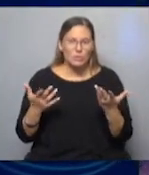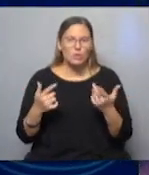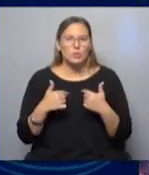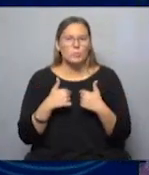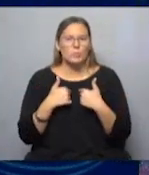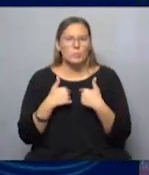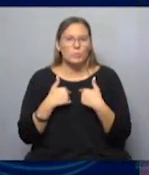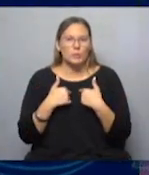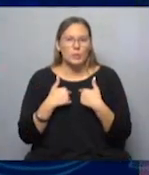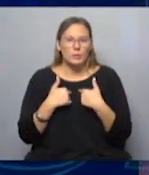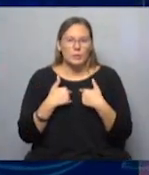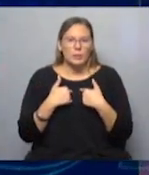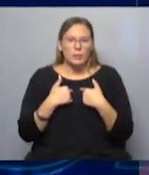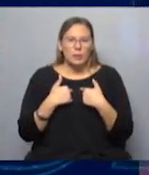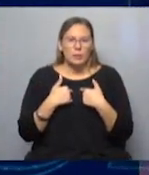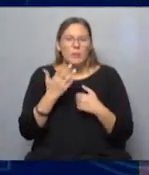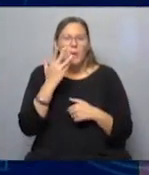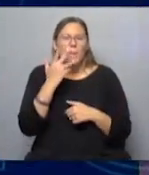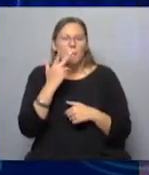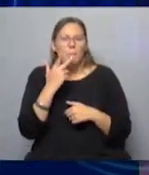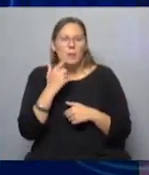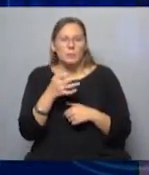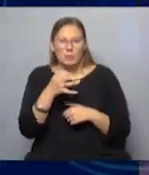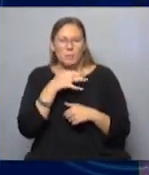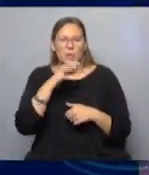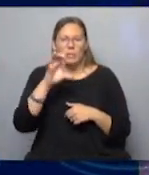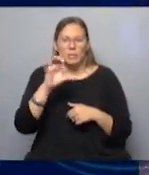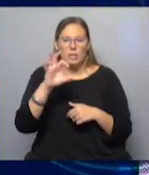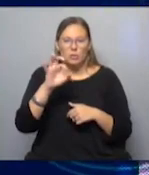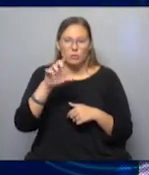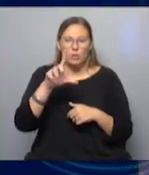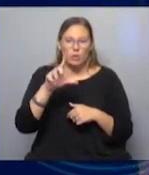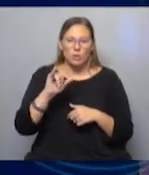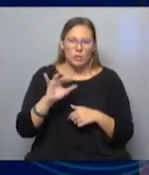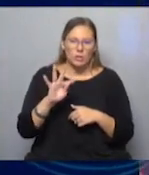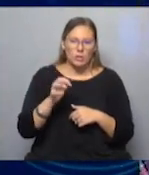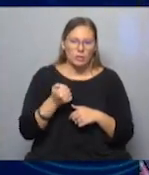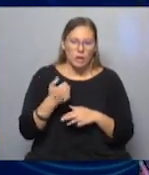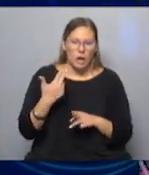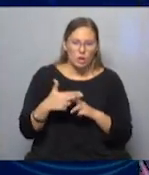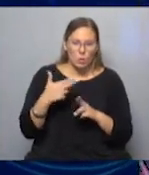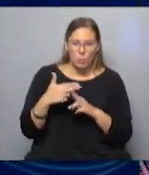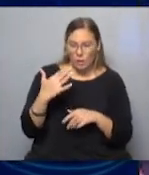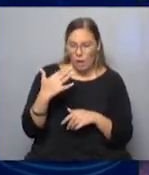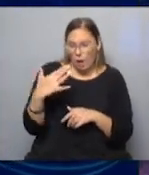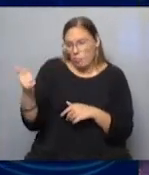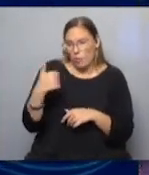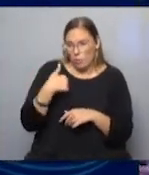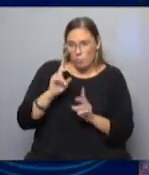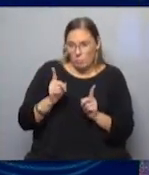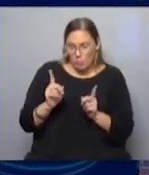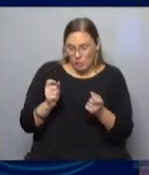algo que vos fijate que yo a mí me gusta que me digan solita que es el nombre que yo me puse a mí